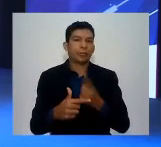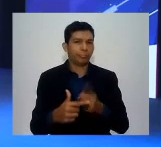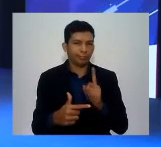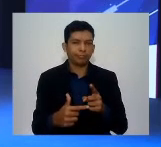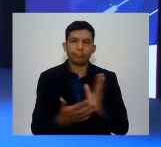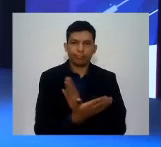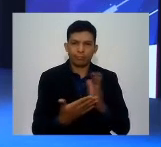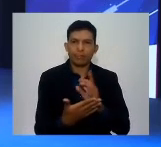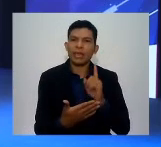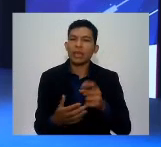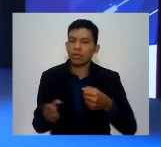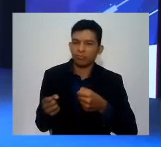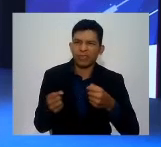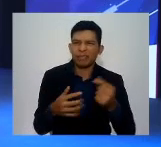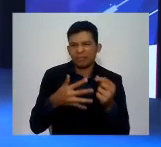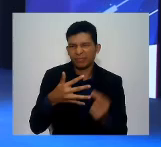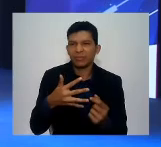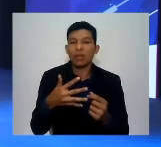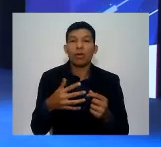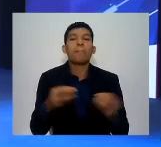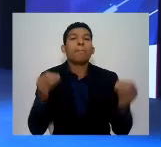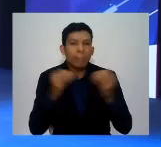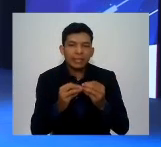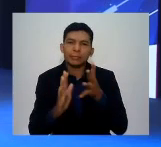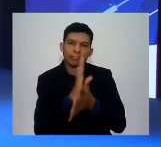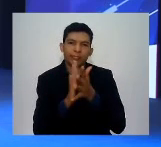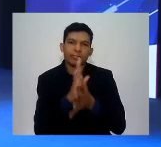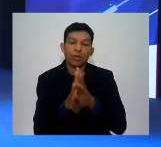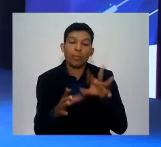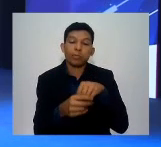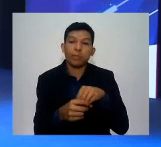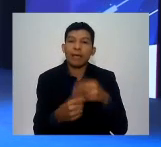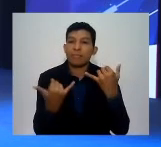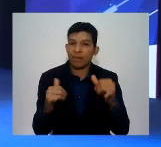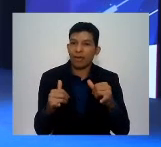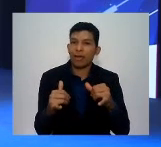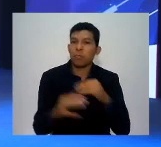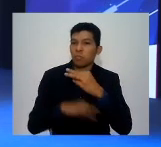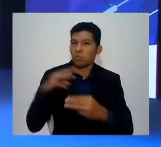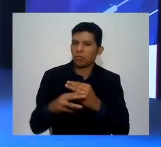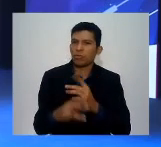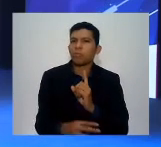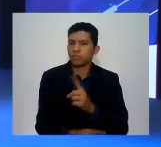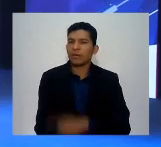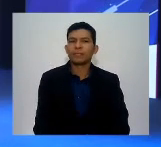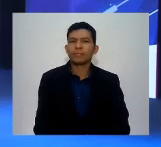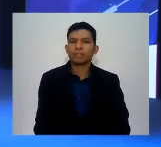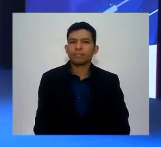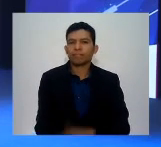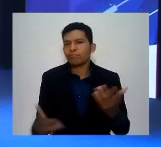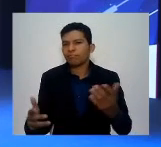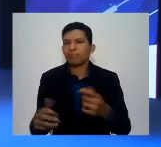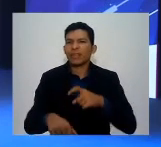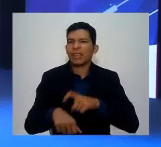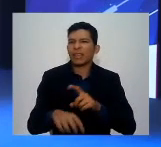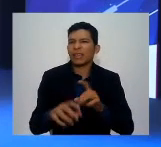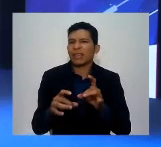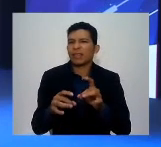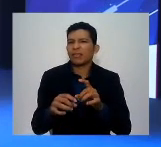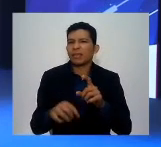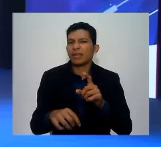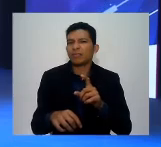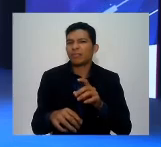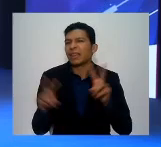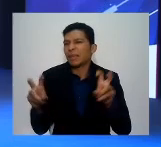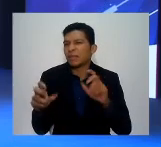como bastante amarilloso, bastante visible, ¿no? Vistoso. Y es el protagonista de muchas películas, películas de acción en que haya